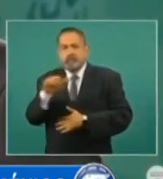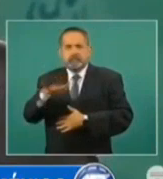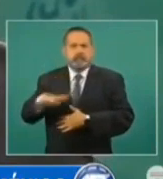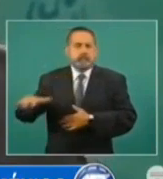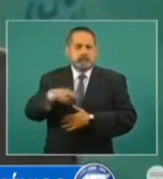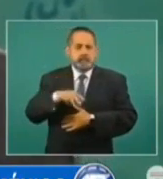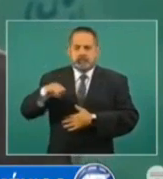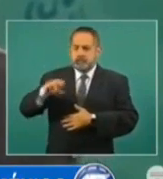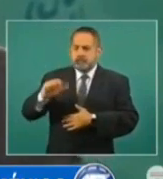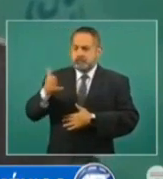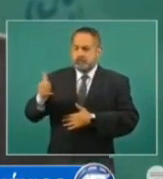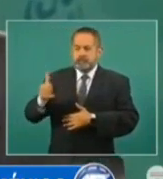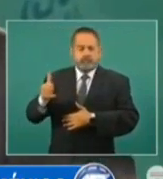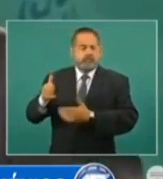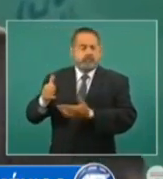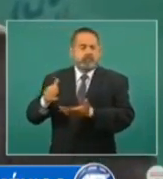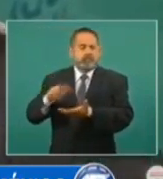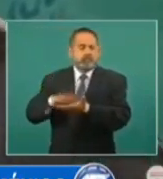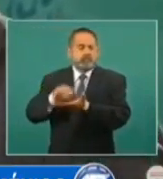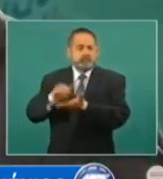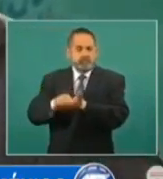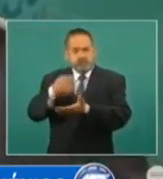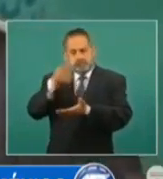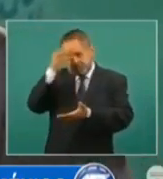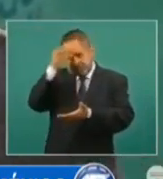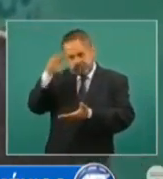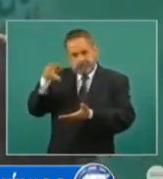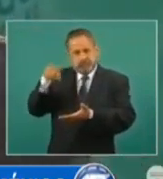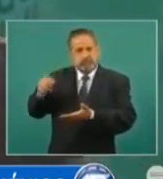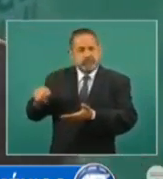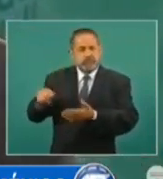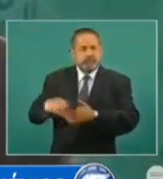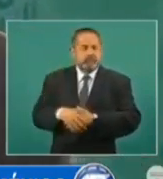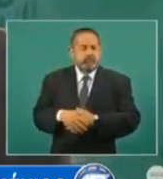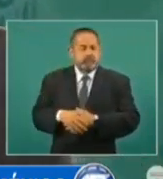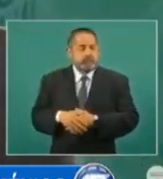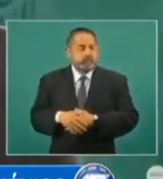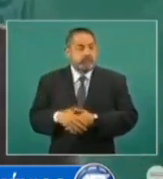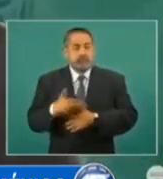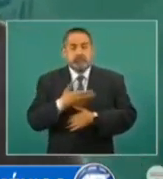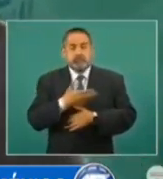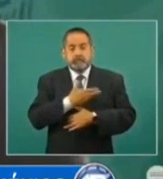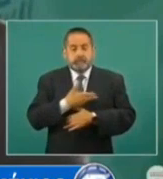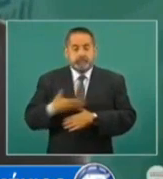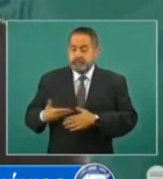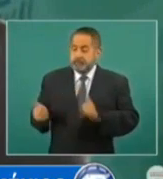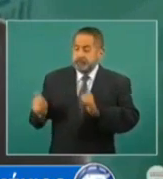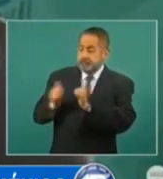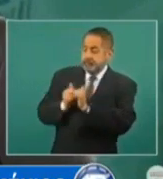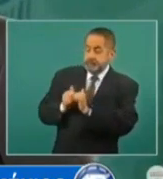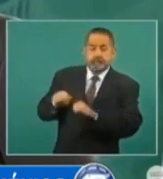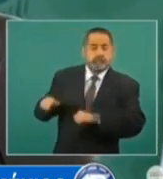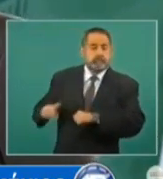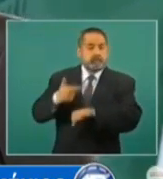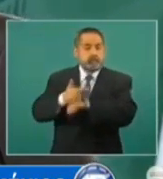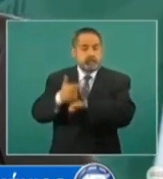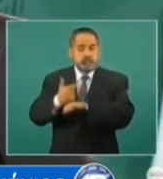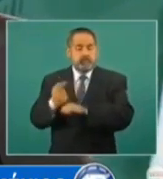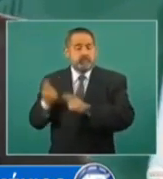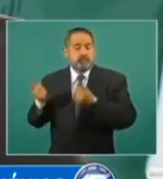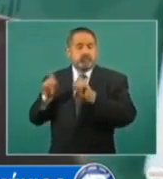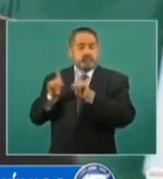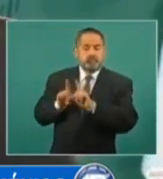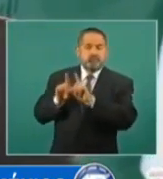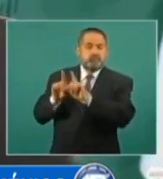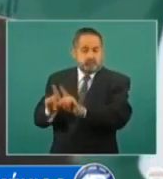el presidente de la república hermana vecina de guatemala de modo que yo voy